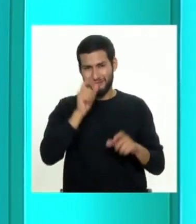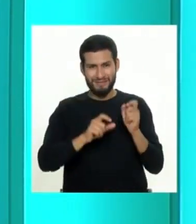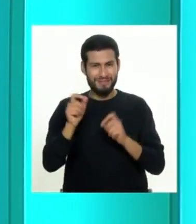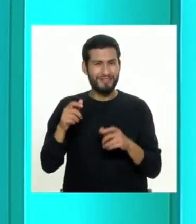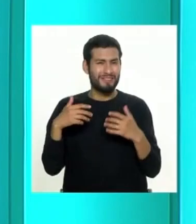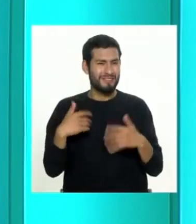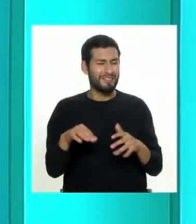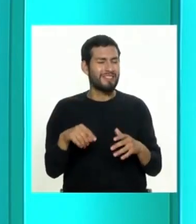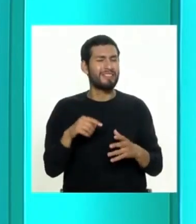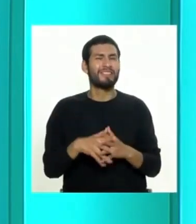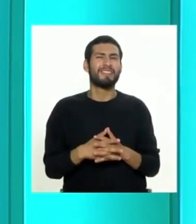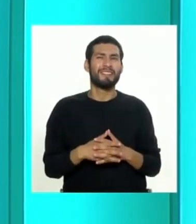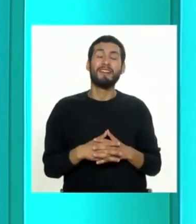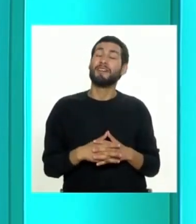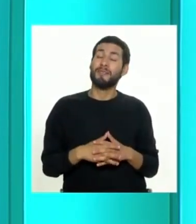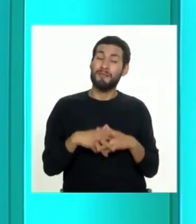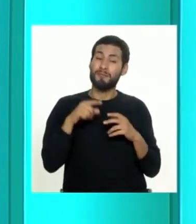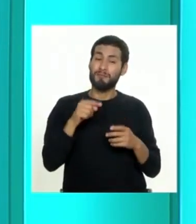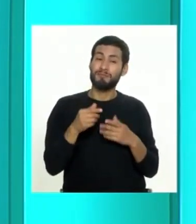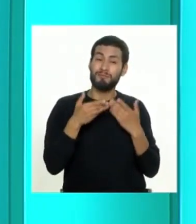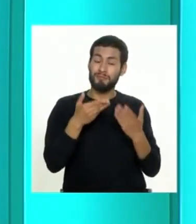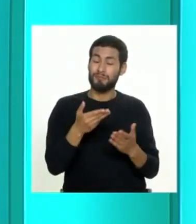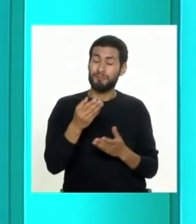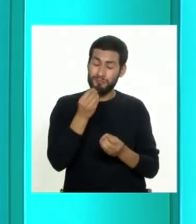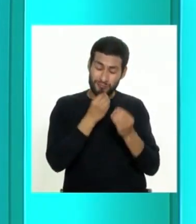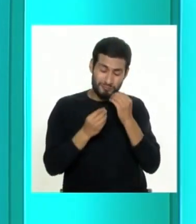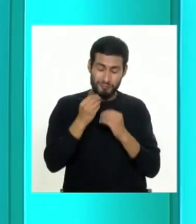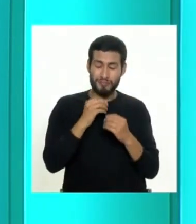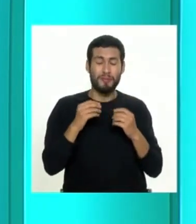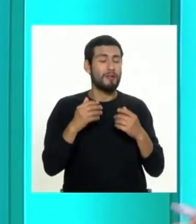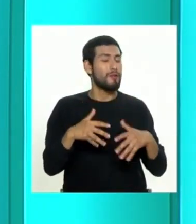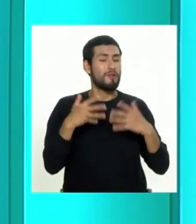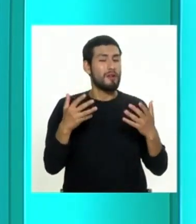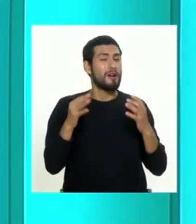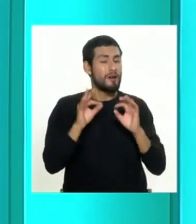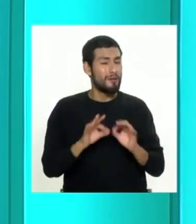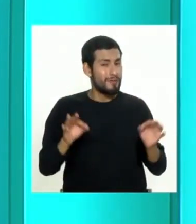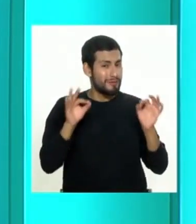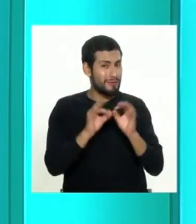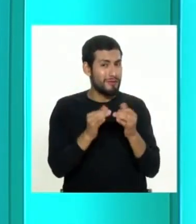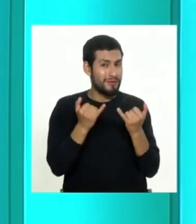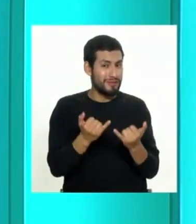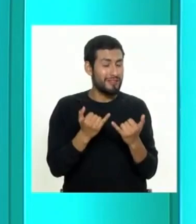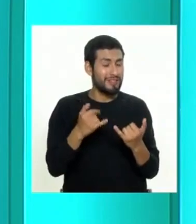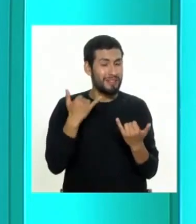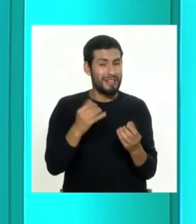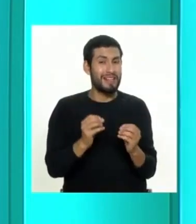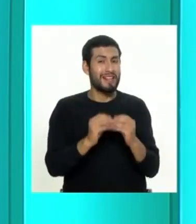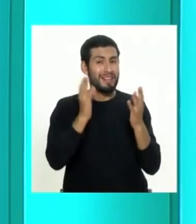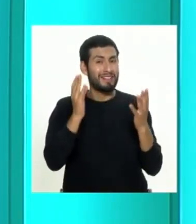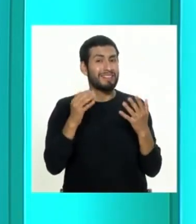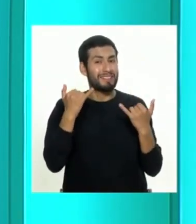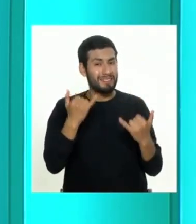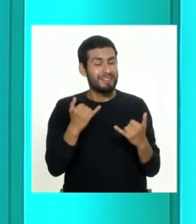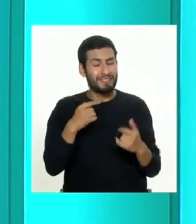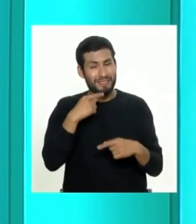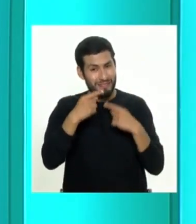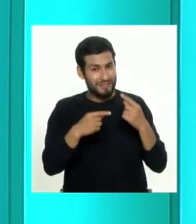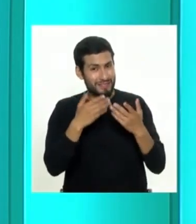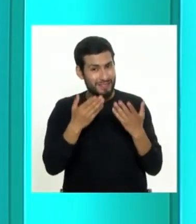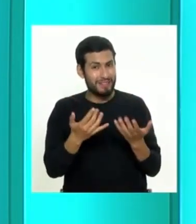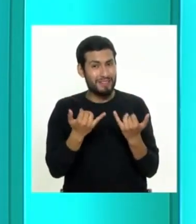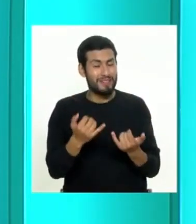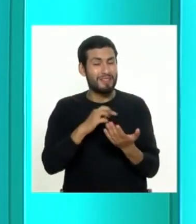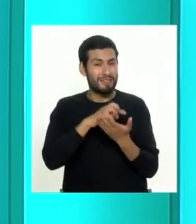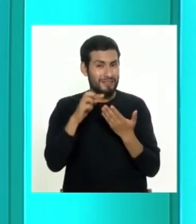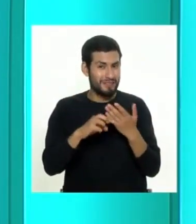un complemento nutricional tremendamente importante, hoy día tiene su día y también vamos a mencionarlo hoy en